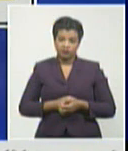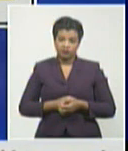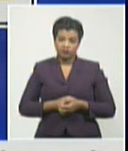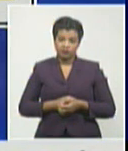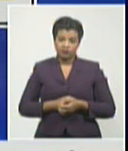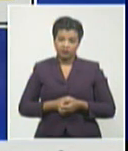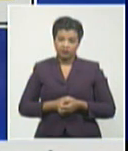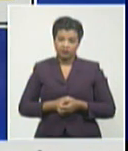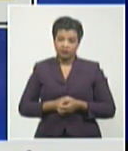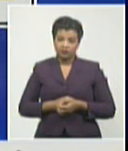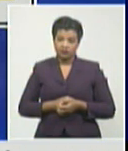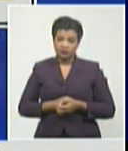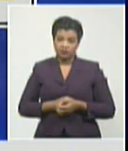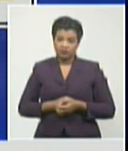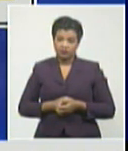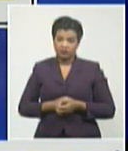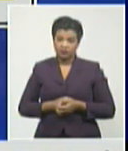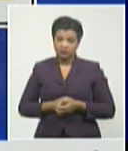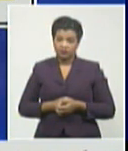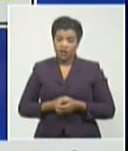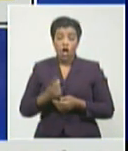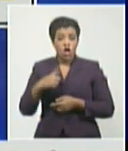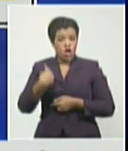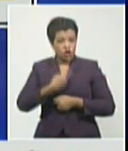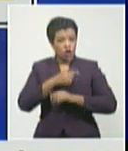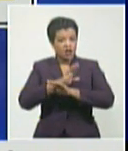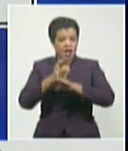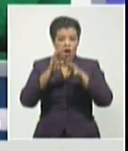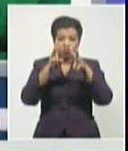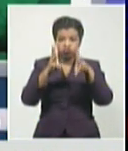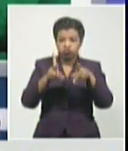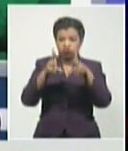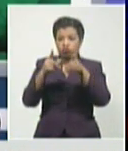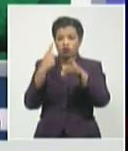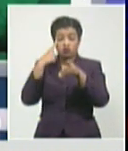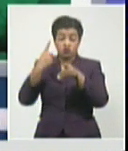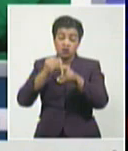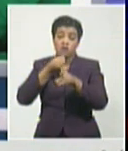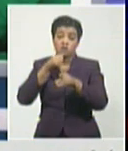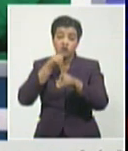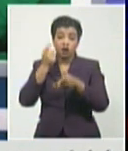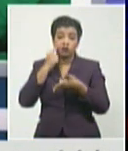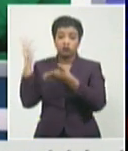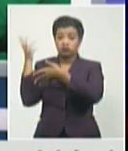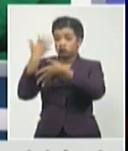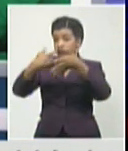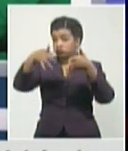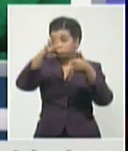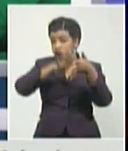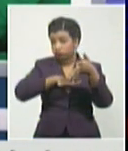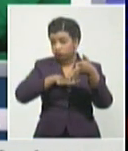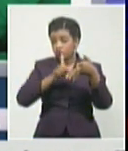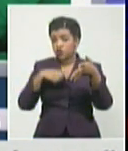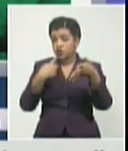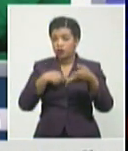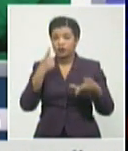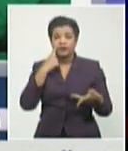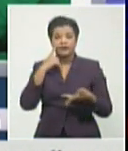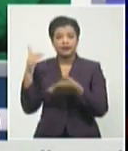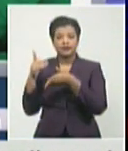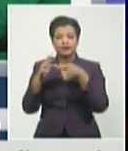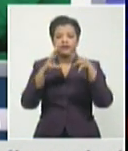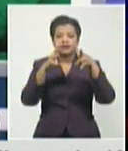nosotros sacamos no sé si se se pudo grabar la cifra de fallecidos